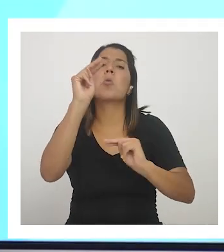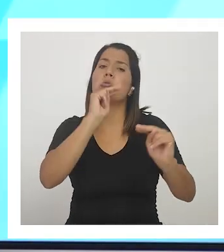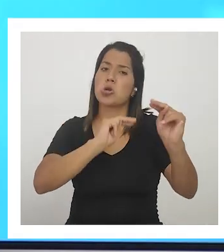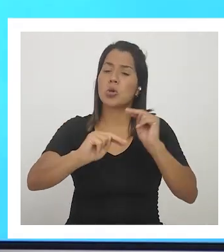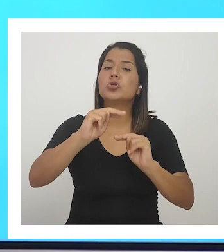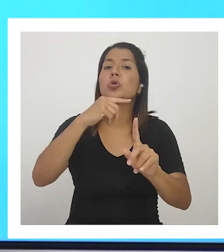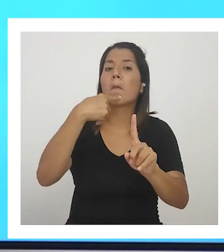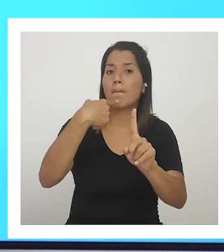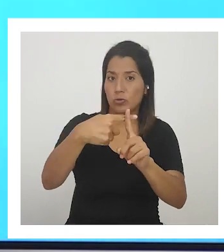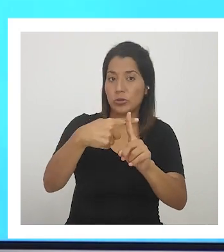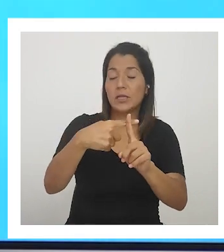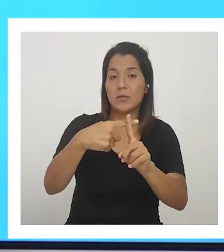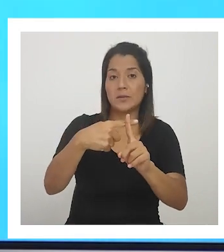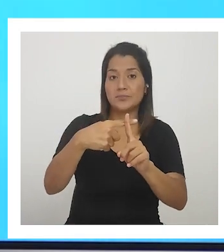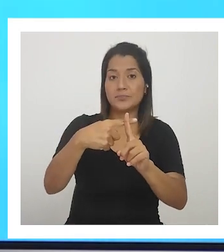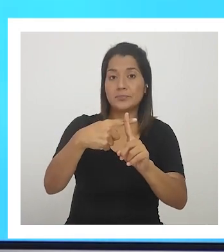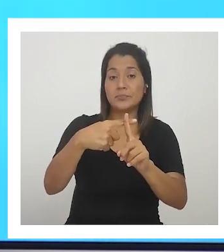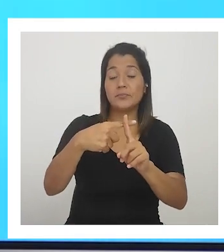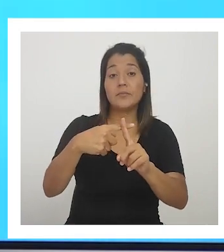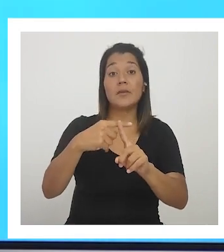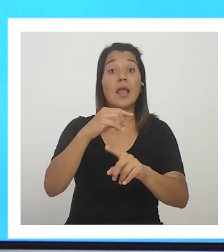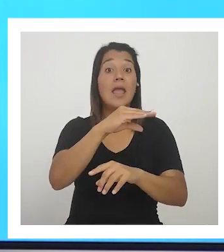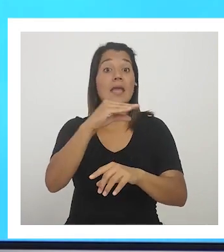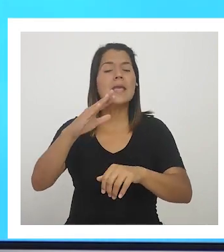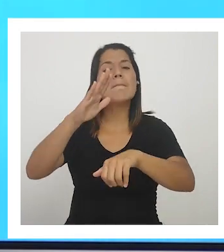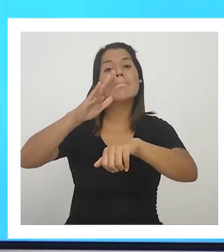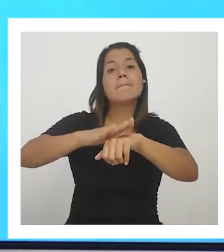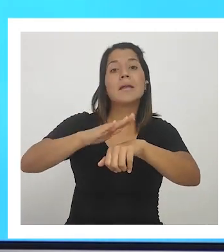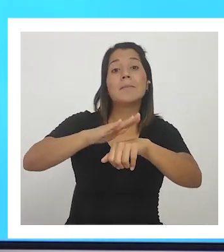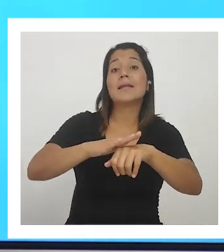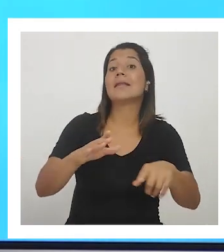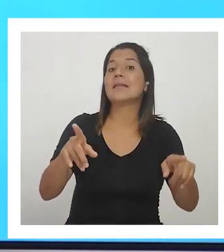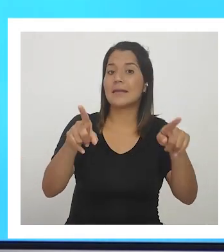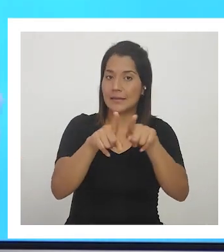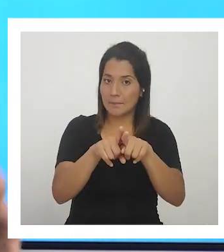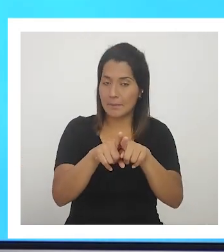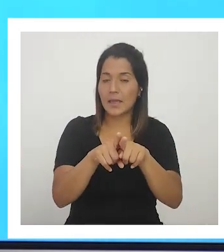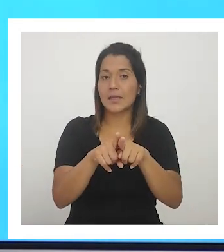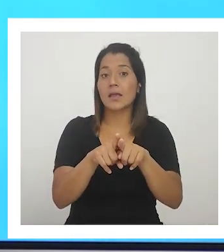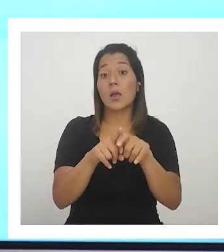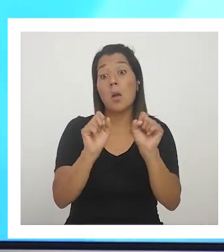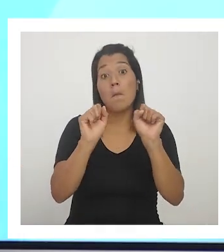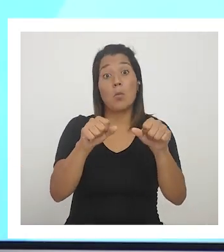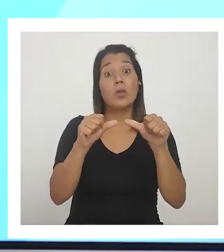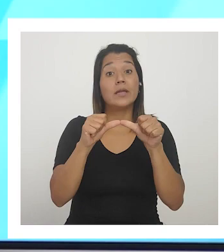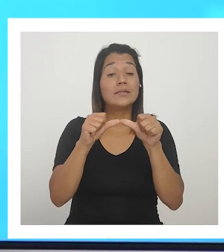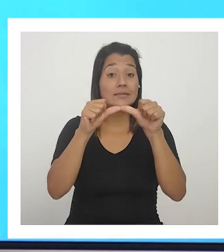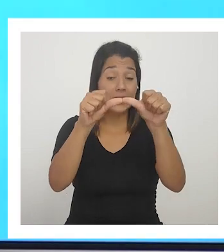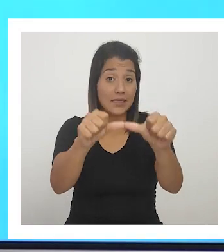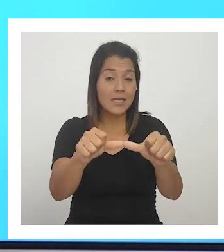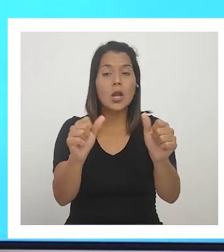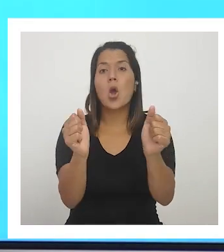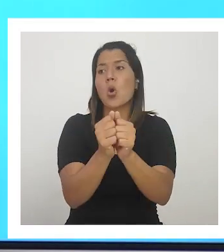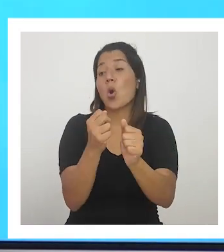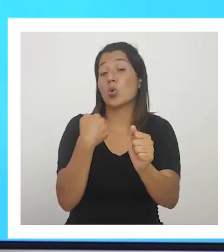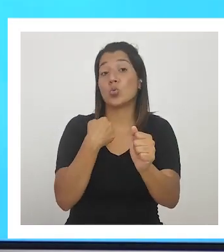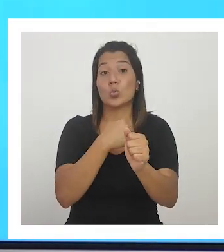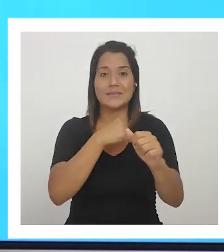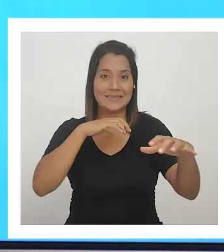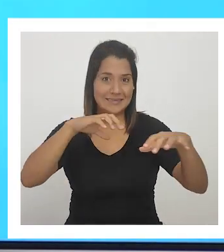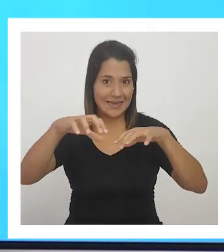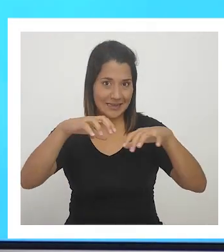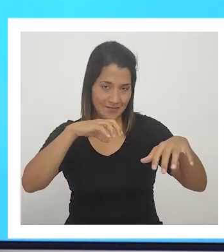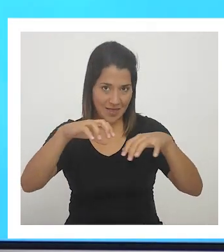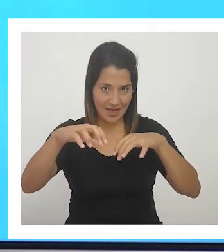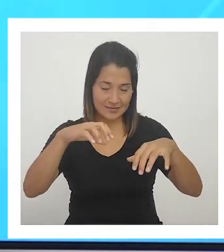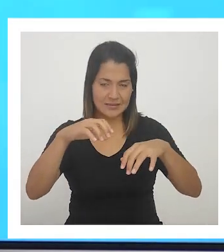positiva que nos permite también continuar con nuestras actividades. Dentro de esto también